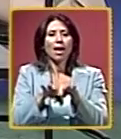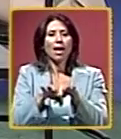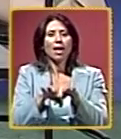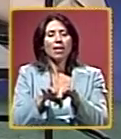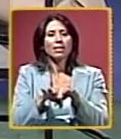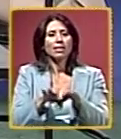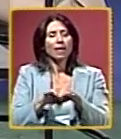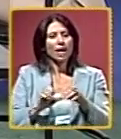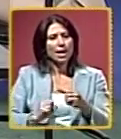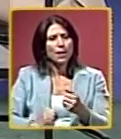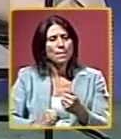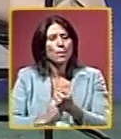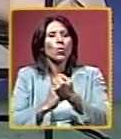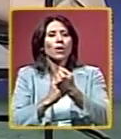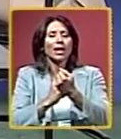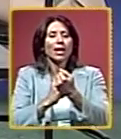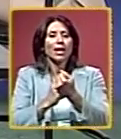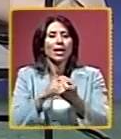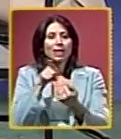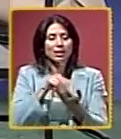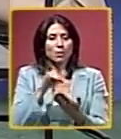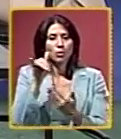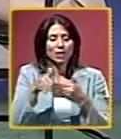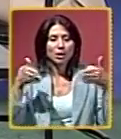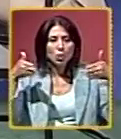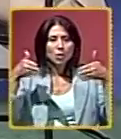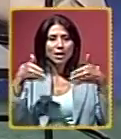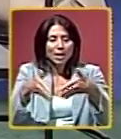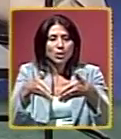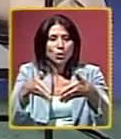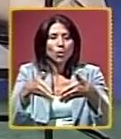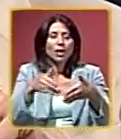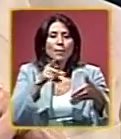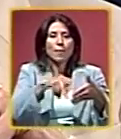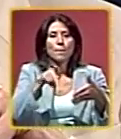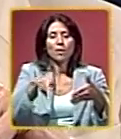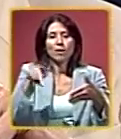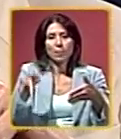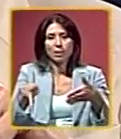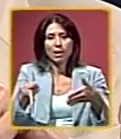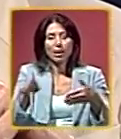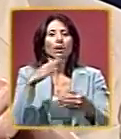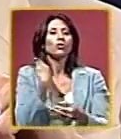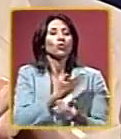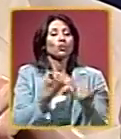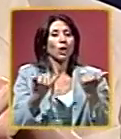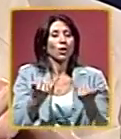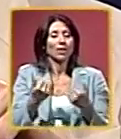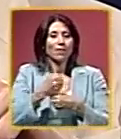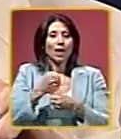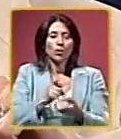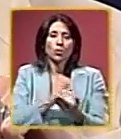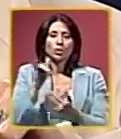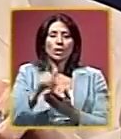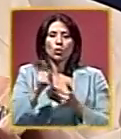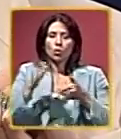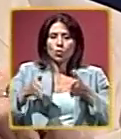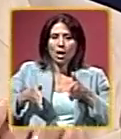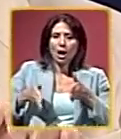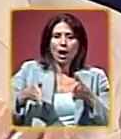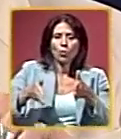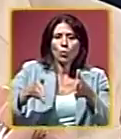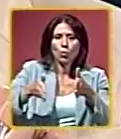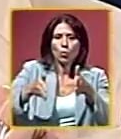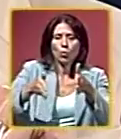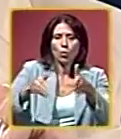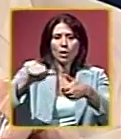del empuje de que se le dio a este proyecto dentro del marco del Plan Puebla-Panamá. Estamos trabajando un proyecto de una autopista mesoamericana de